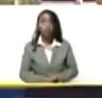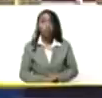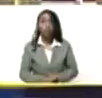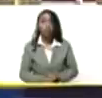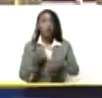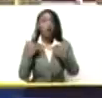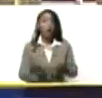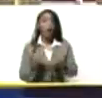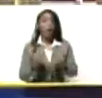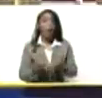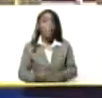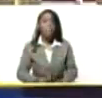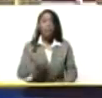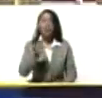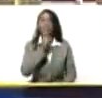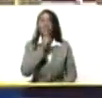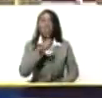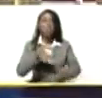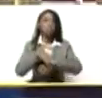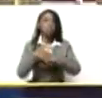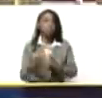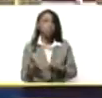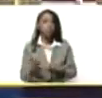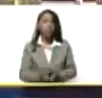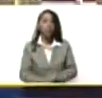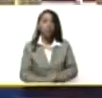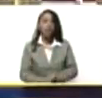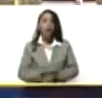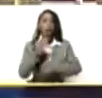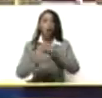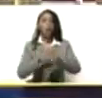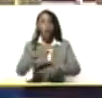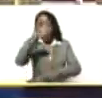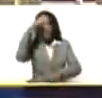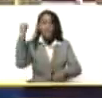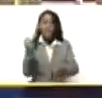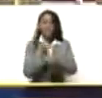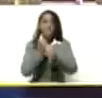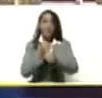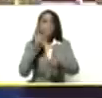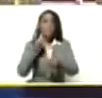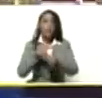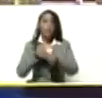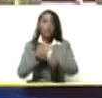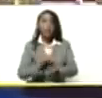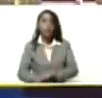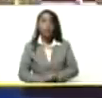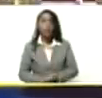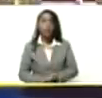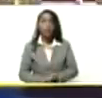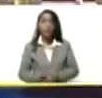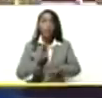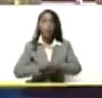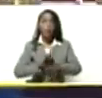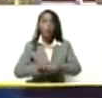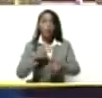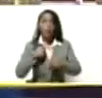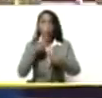y lo más difícil lo hicieron los trabajadores de pedevesa por eso invite a